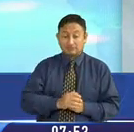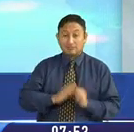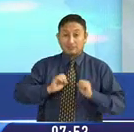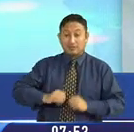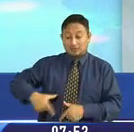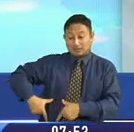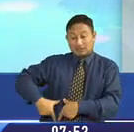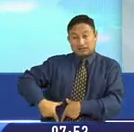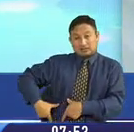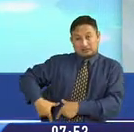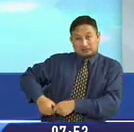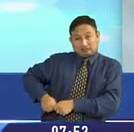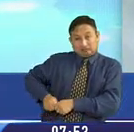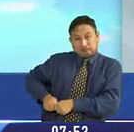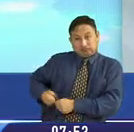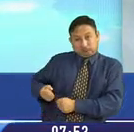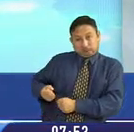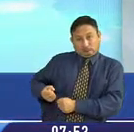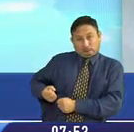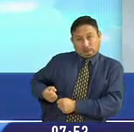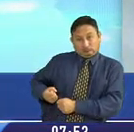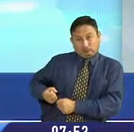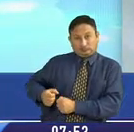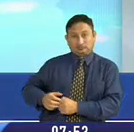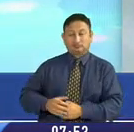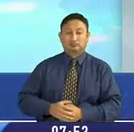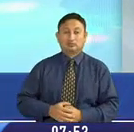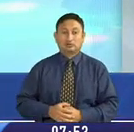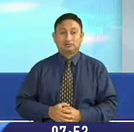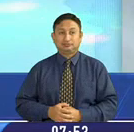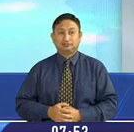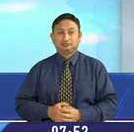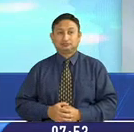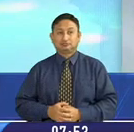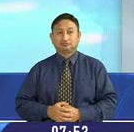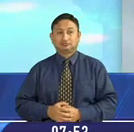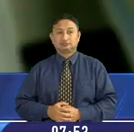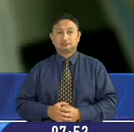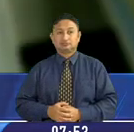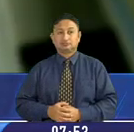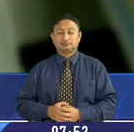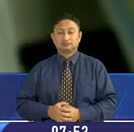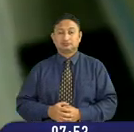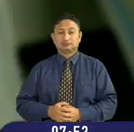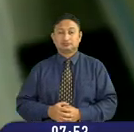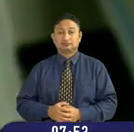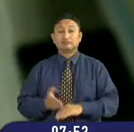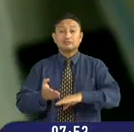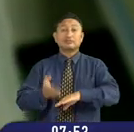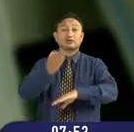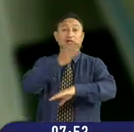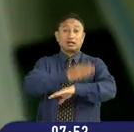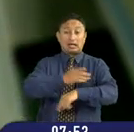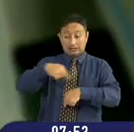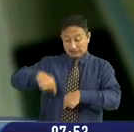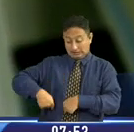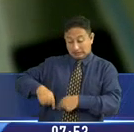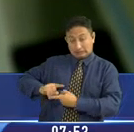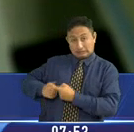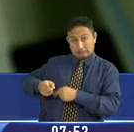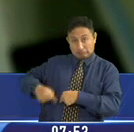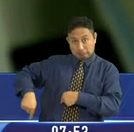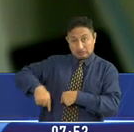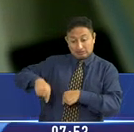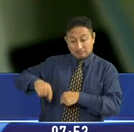fracturada en la cadera, en la parte derecha. Pero antes de realizarse esta operación,